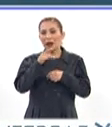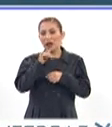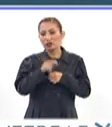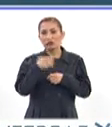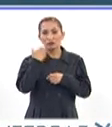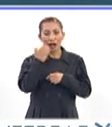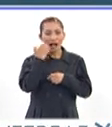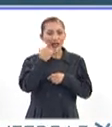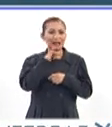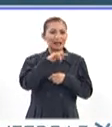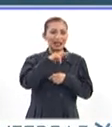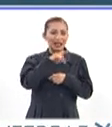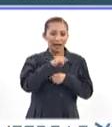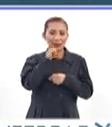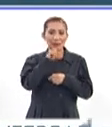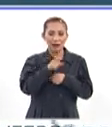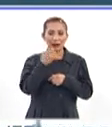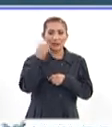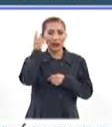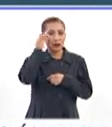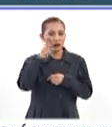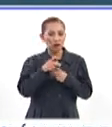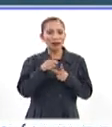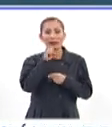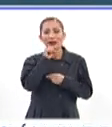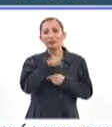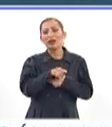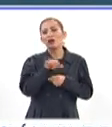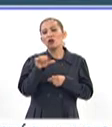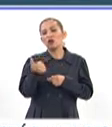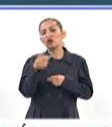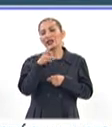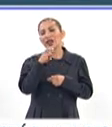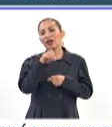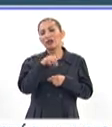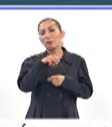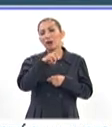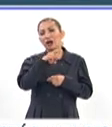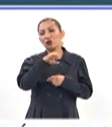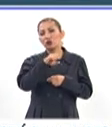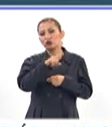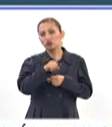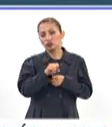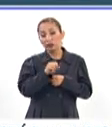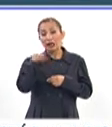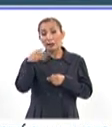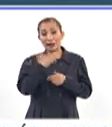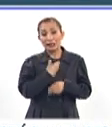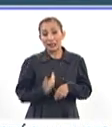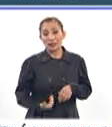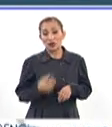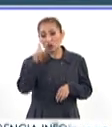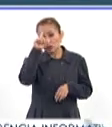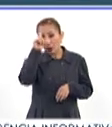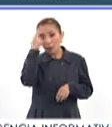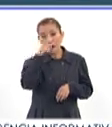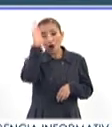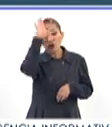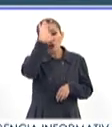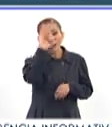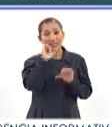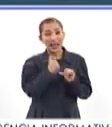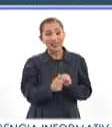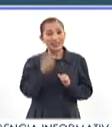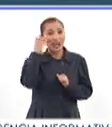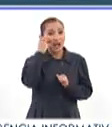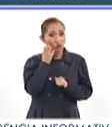de la Facultad de Ingeniería Carlos Agustín Escalante y por supuesto Ricardo Marcos González, quien es el presidente del Consejo para la Cultura y